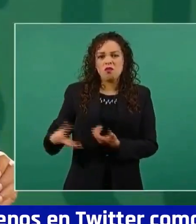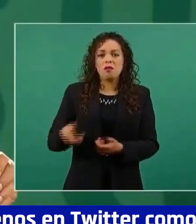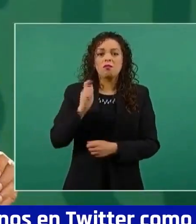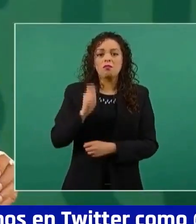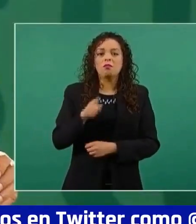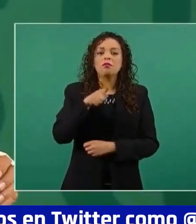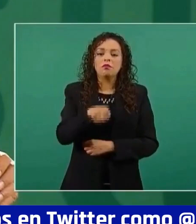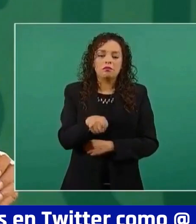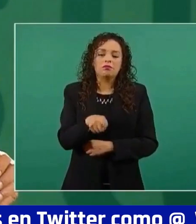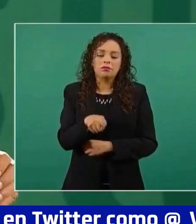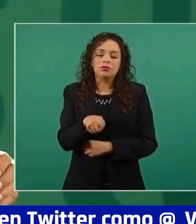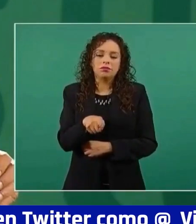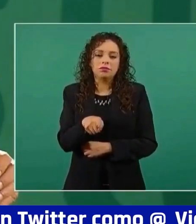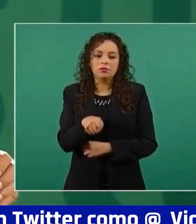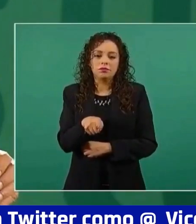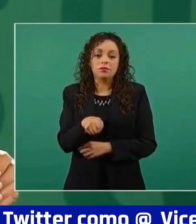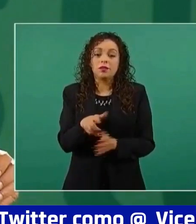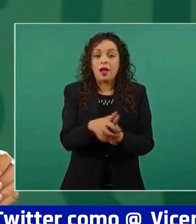porque ya